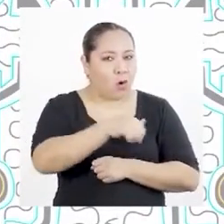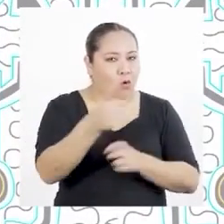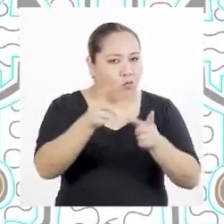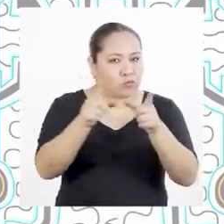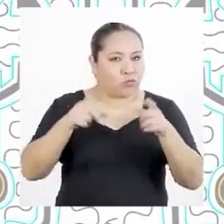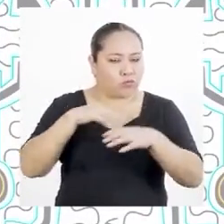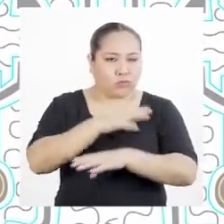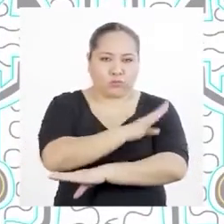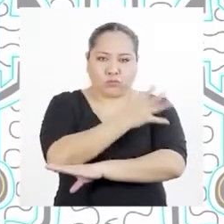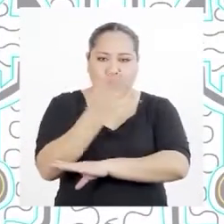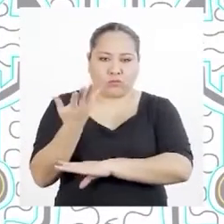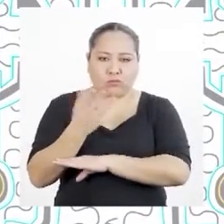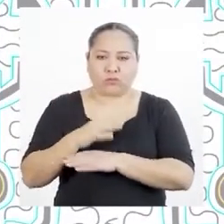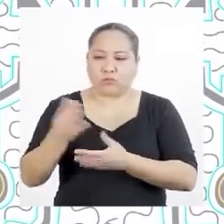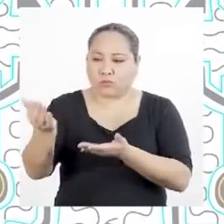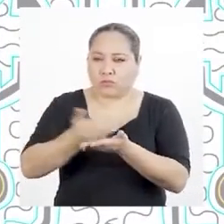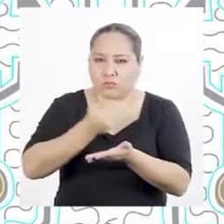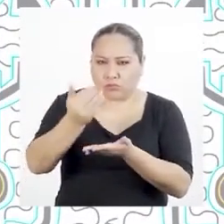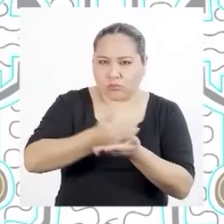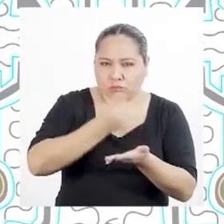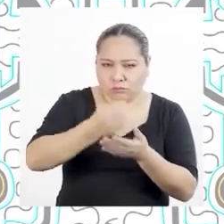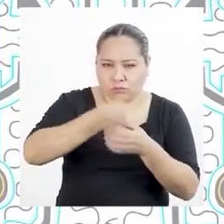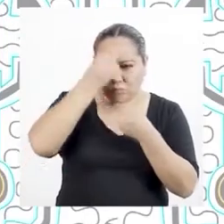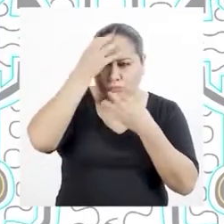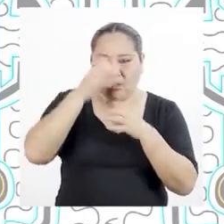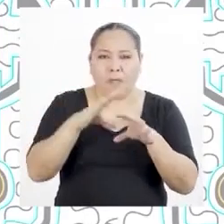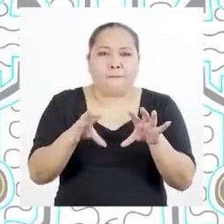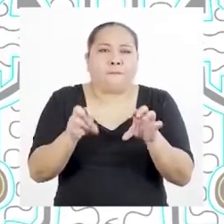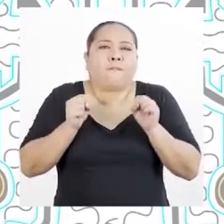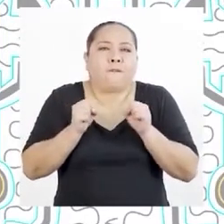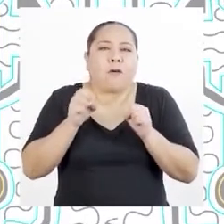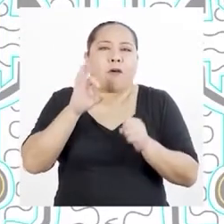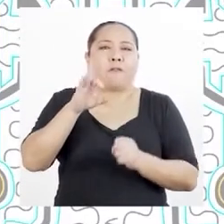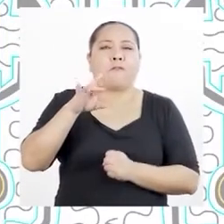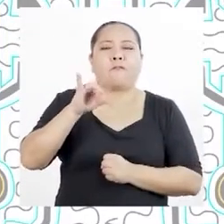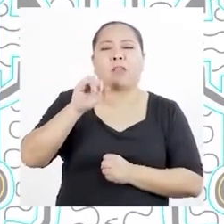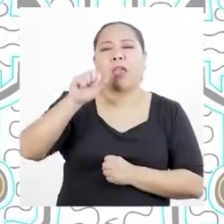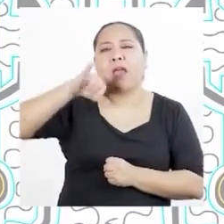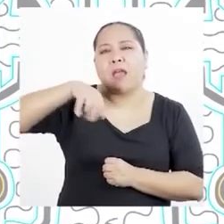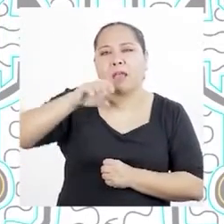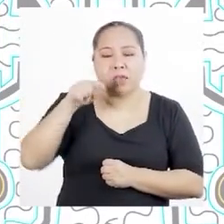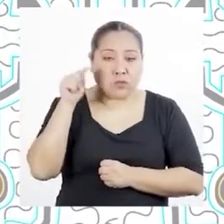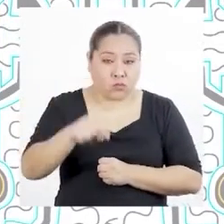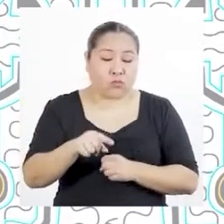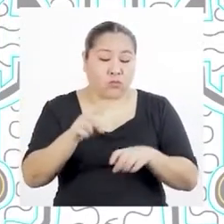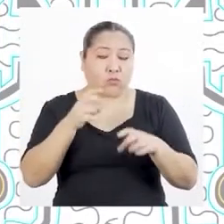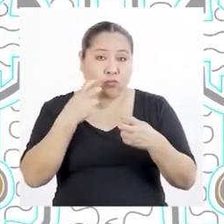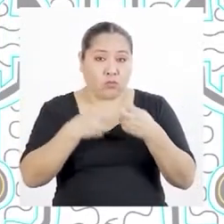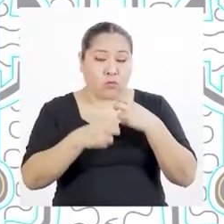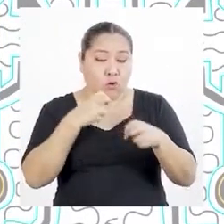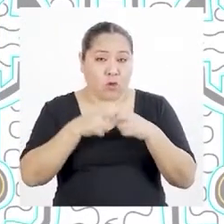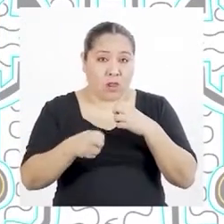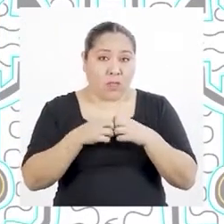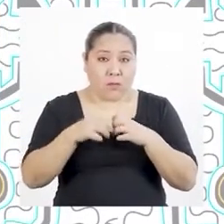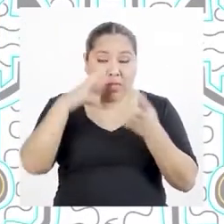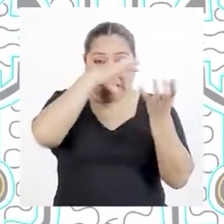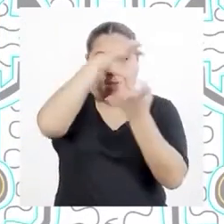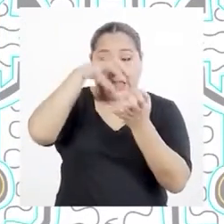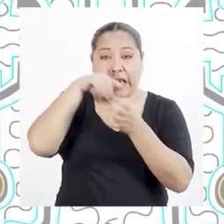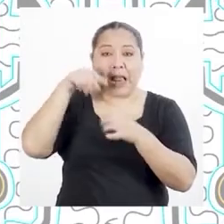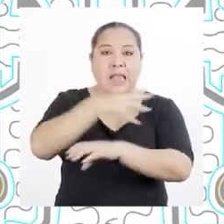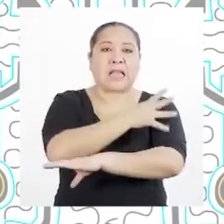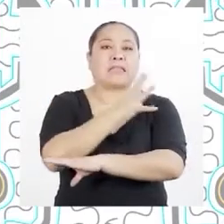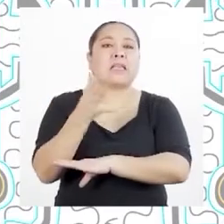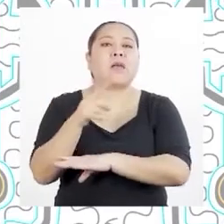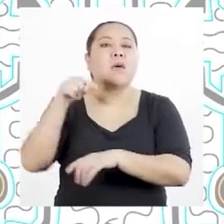la selva, Senami informa sobre friaje. El friaje es un evento climatológico que sucede en la selva peruana